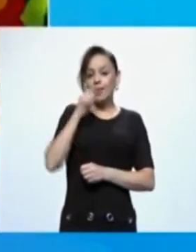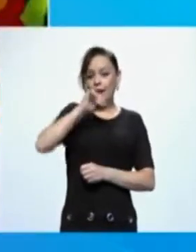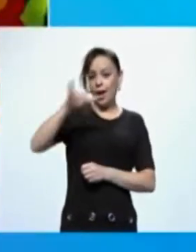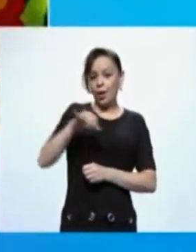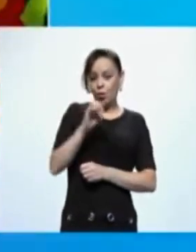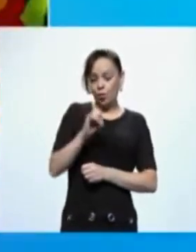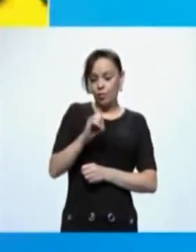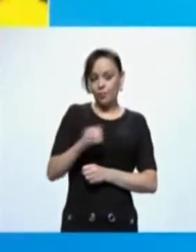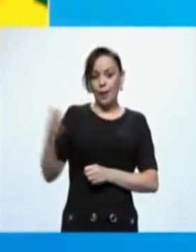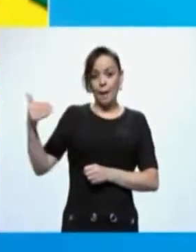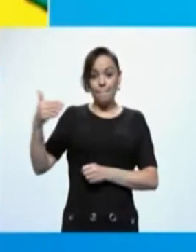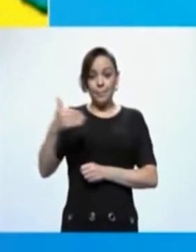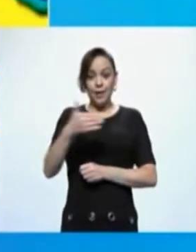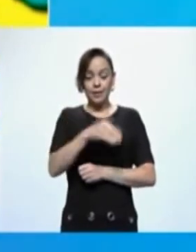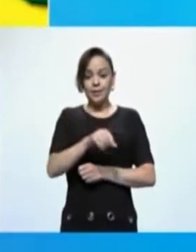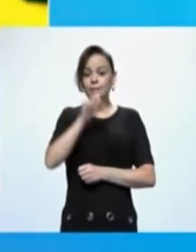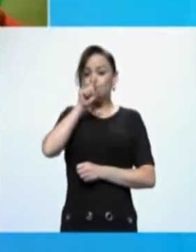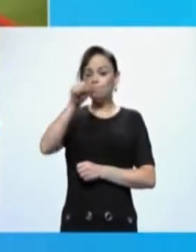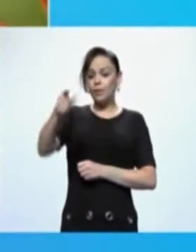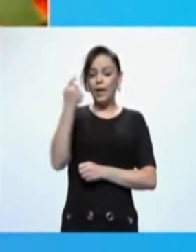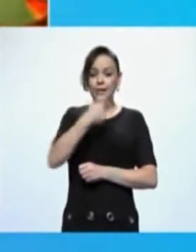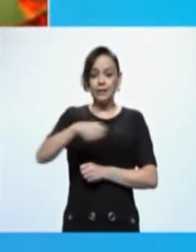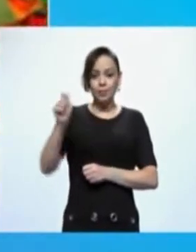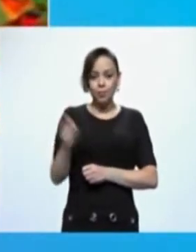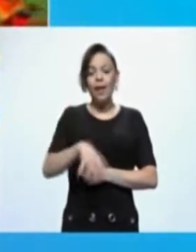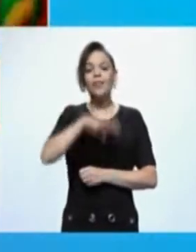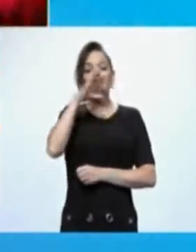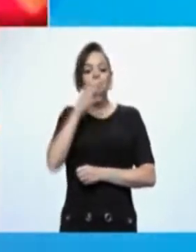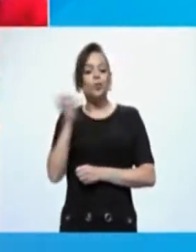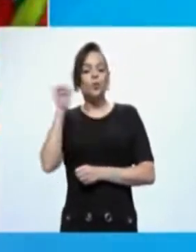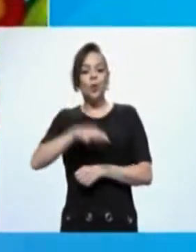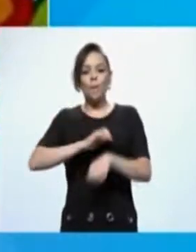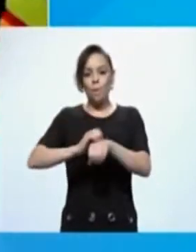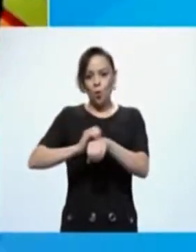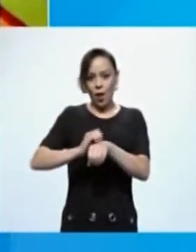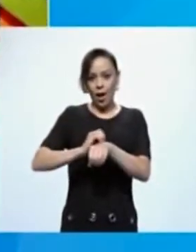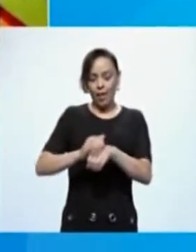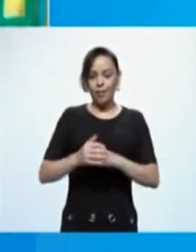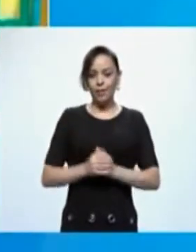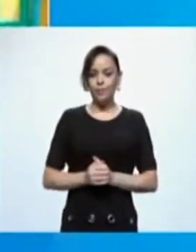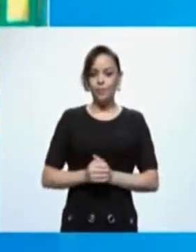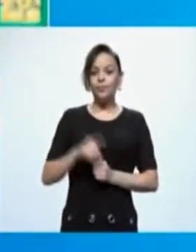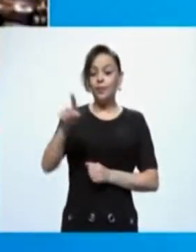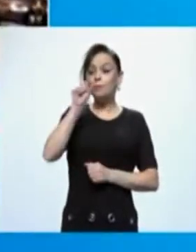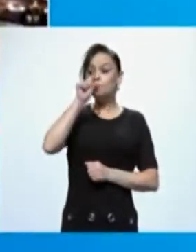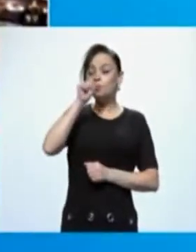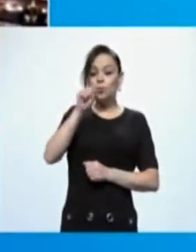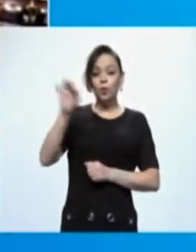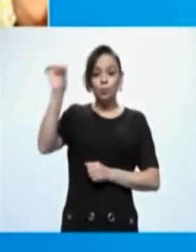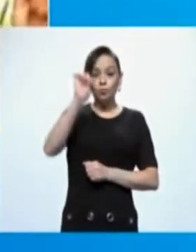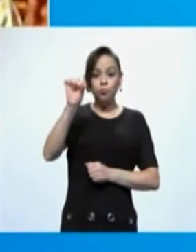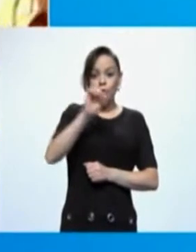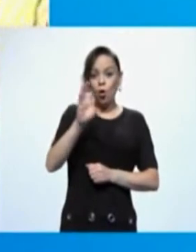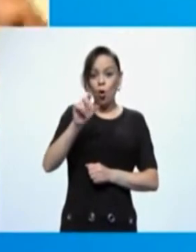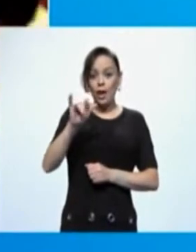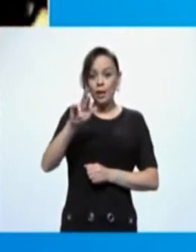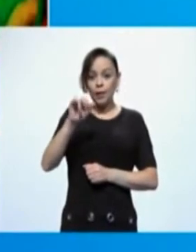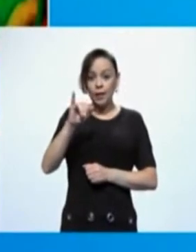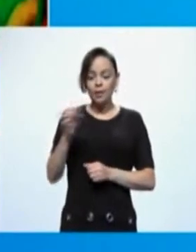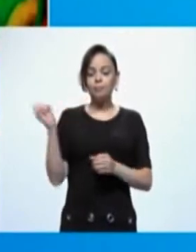pez espada, cebolla morada, y que puso el colibrí, un poco de